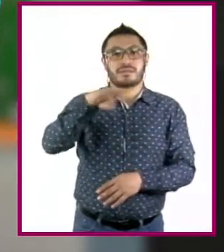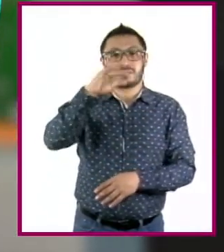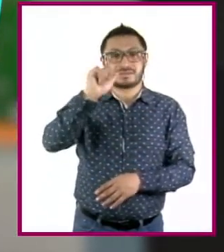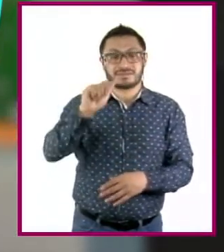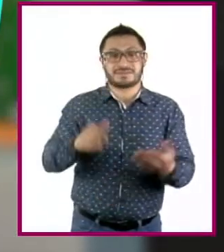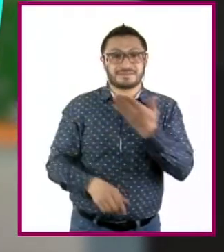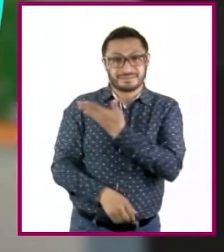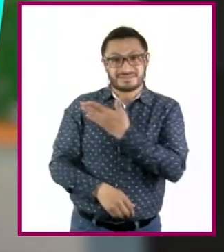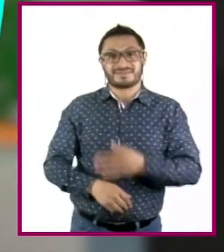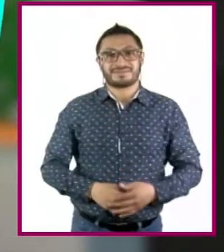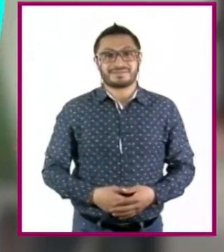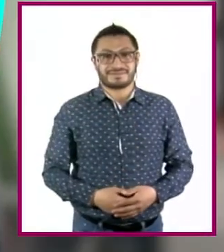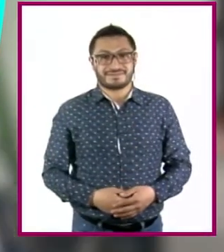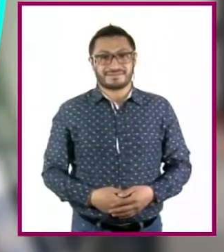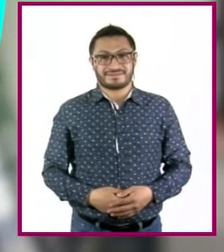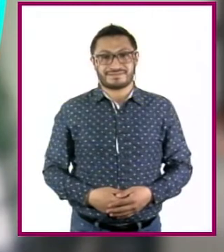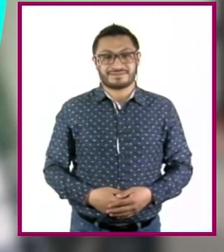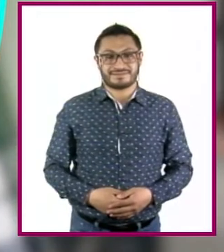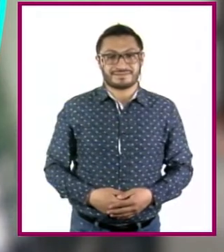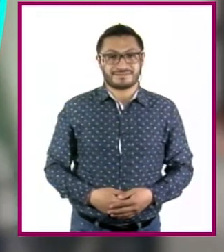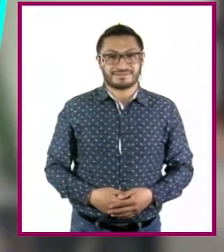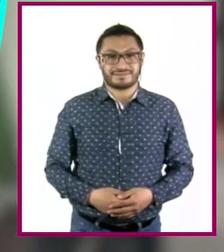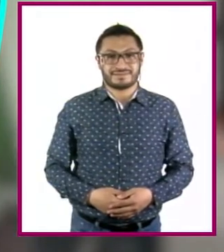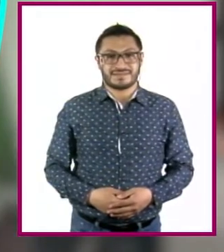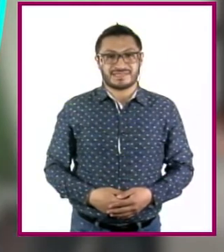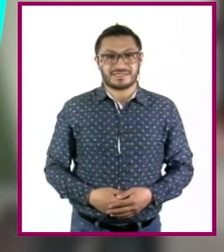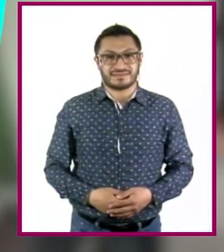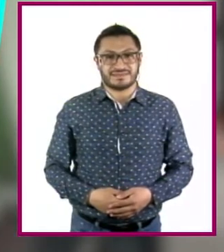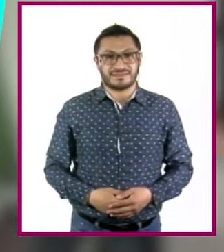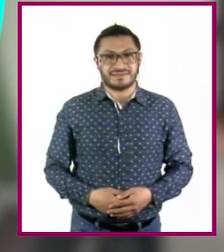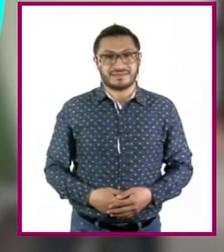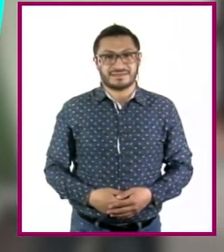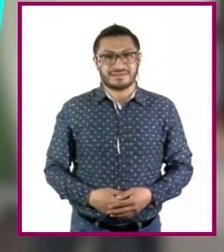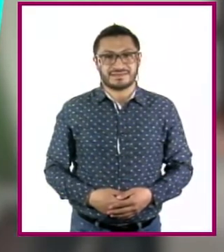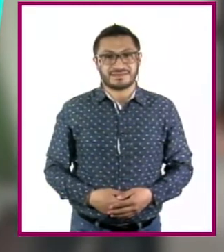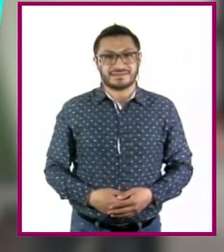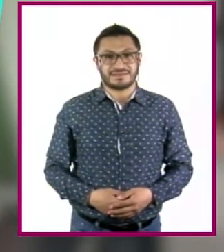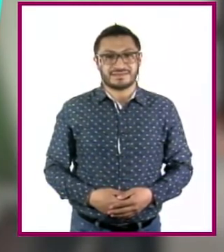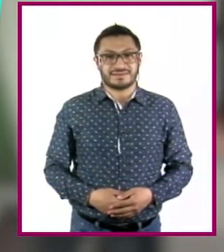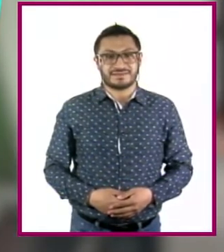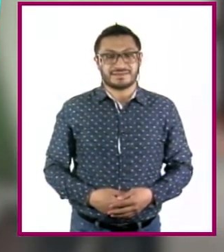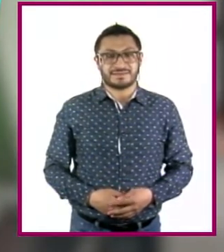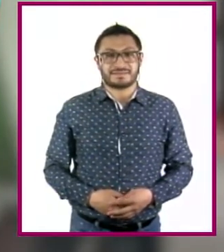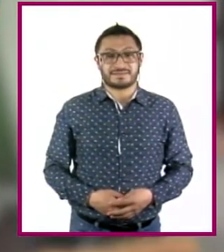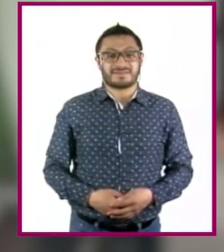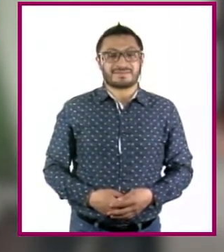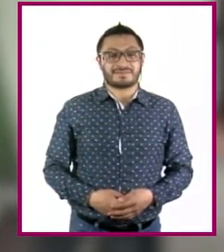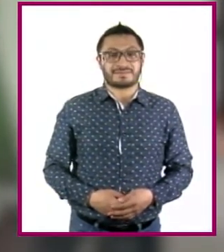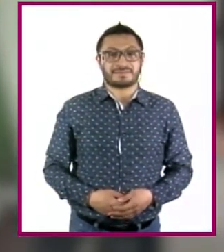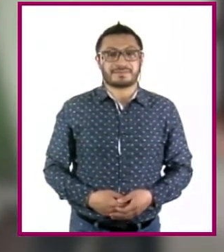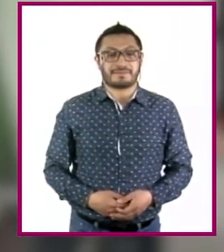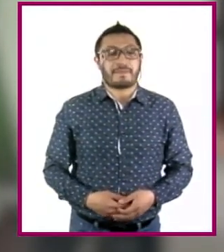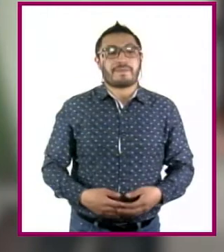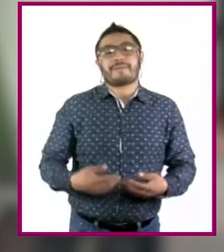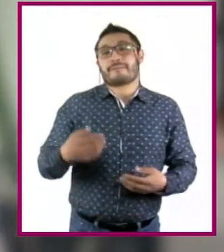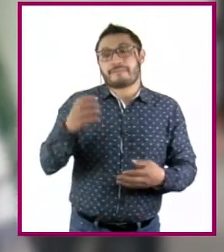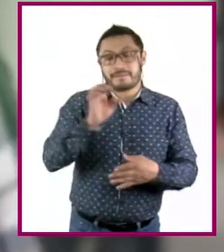supone que un agente es aquel que ejecuta una acción y la agencia es el despliegue de esa capacidad de ejecutar